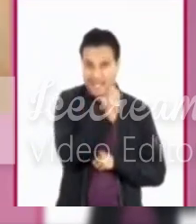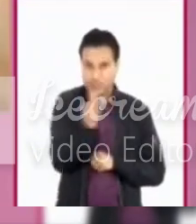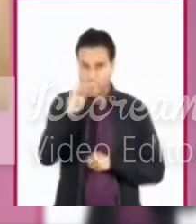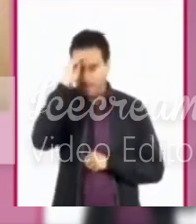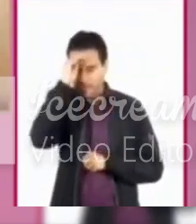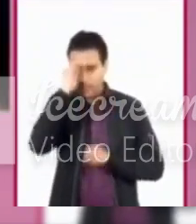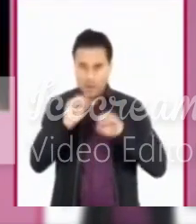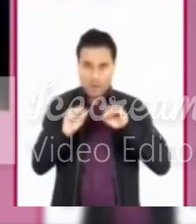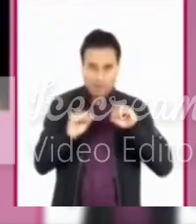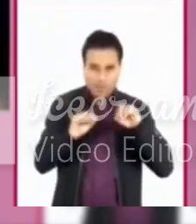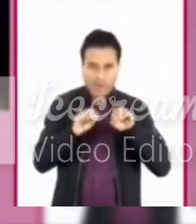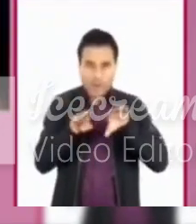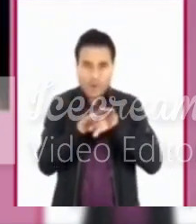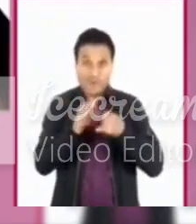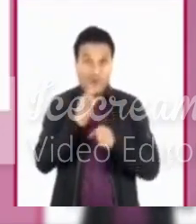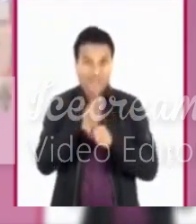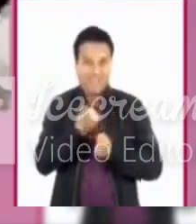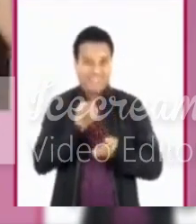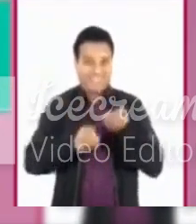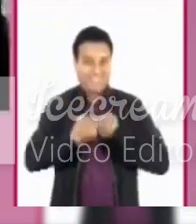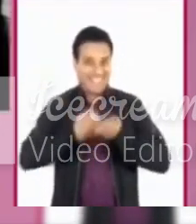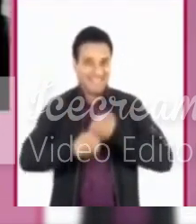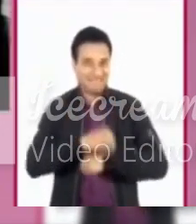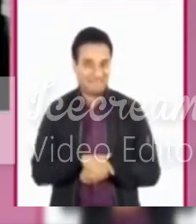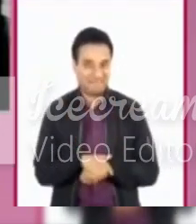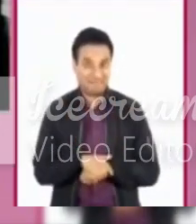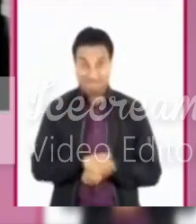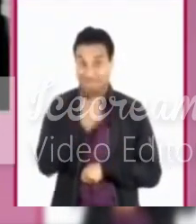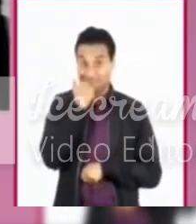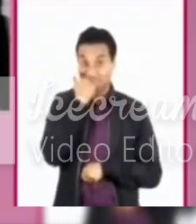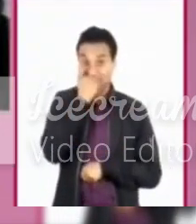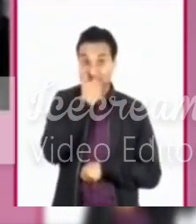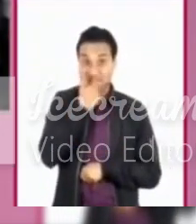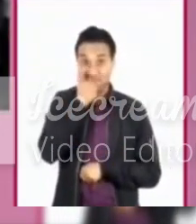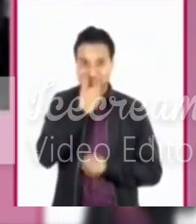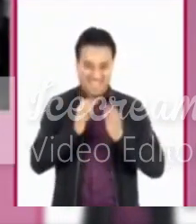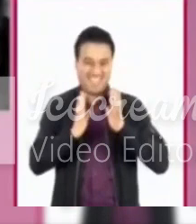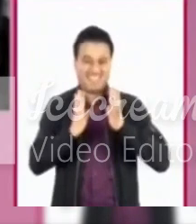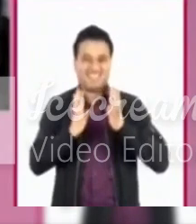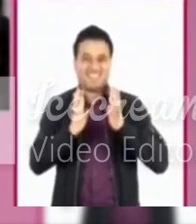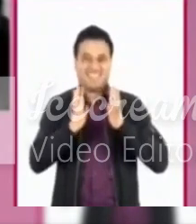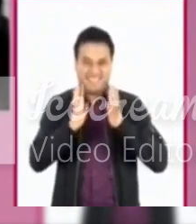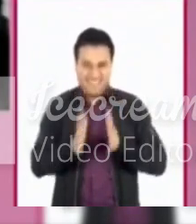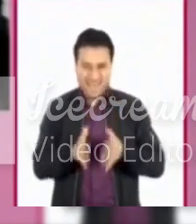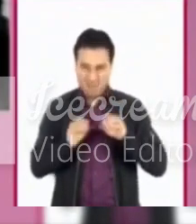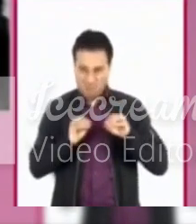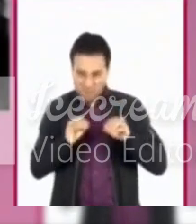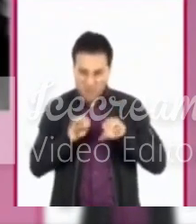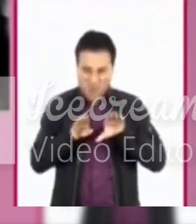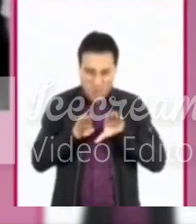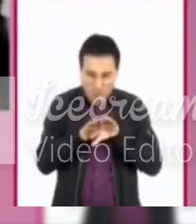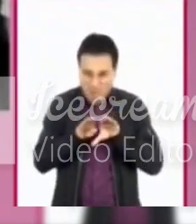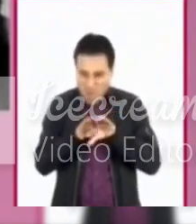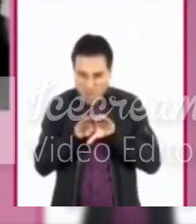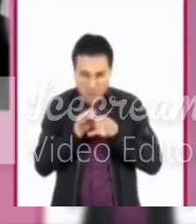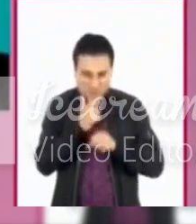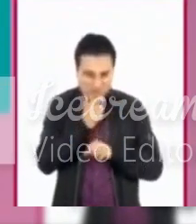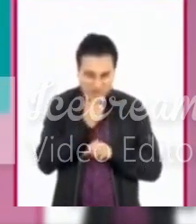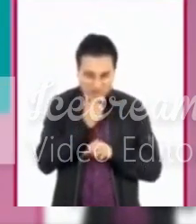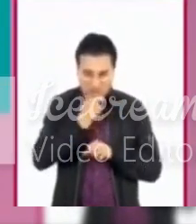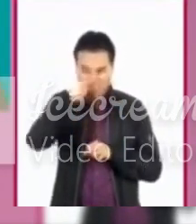y ahora estamos ensayando. Los alumnos han seleccionado algunos movimientos para hacerlos con su